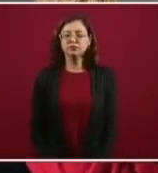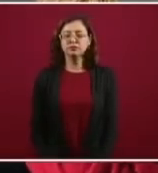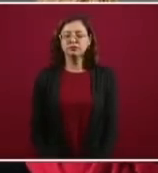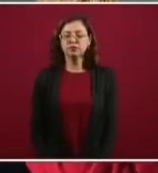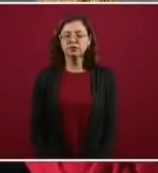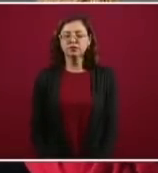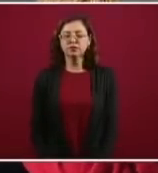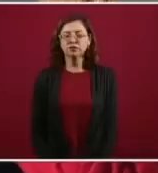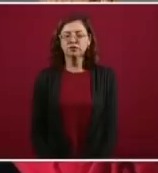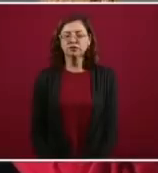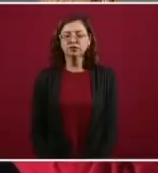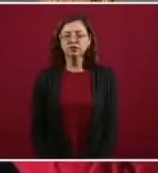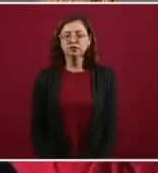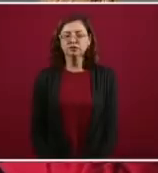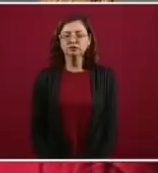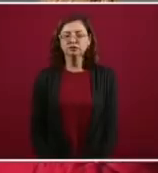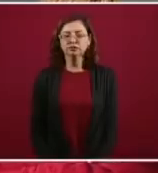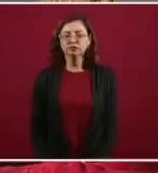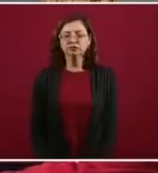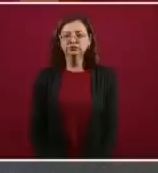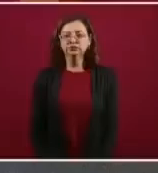El segundo párrafo.